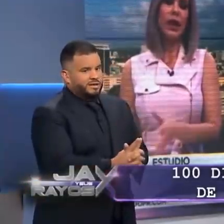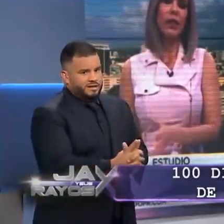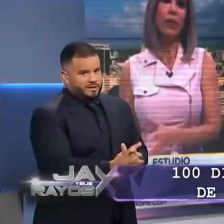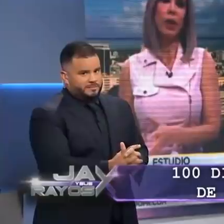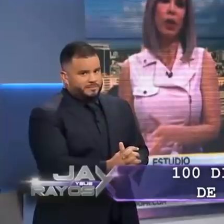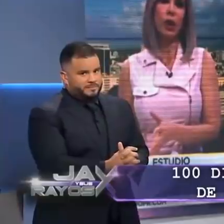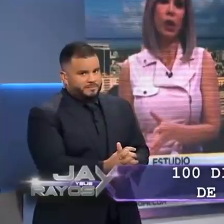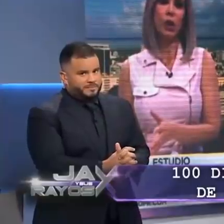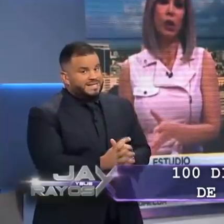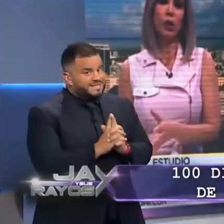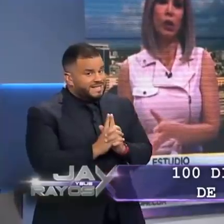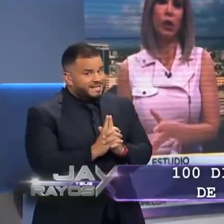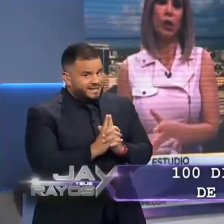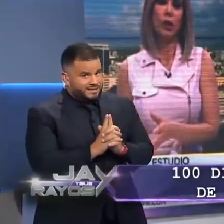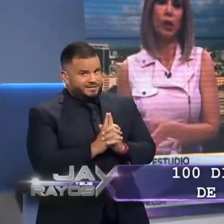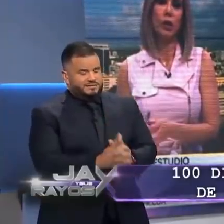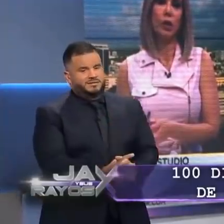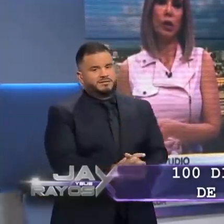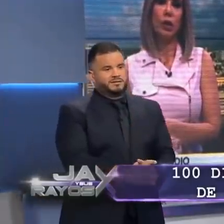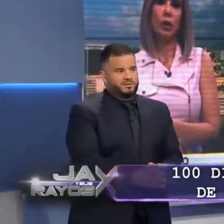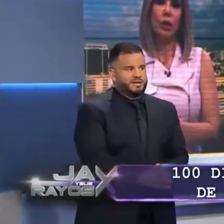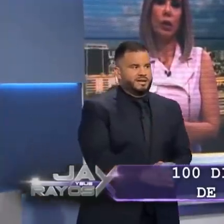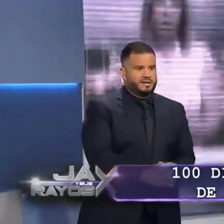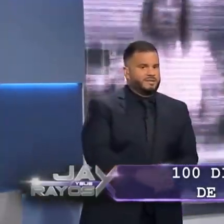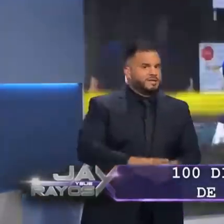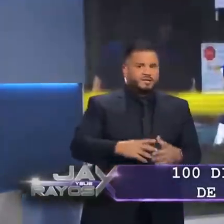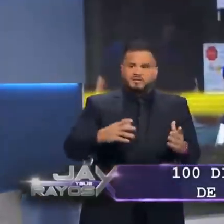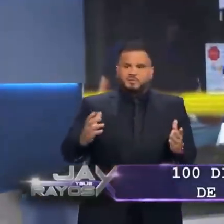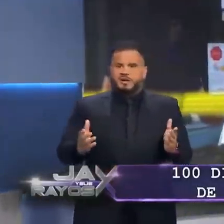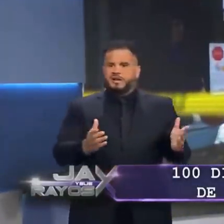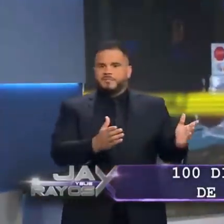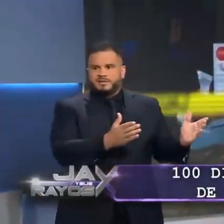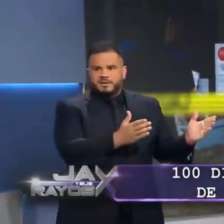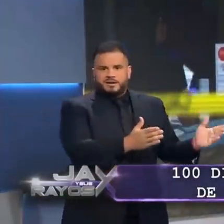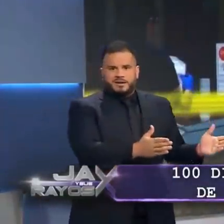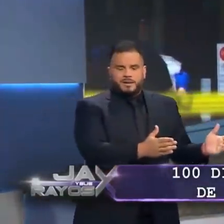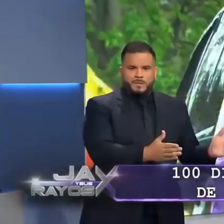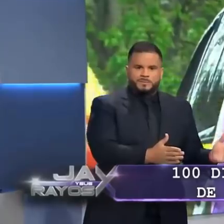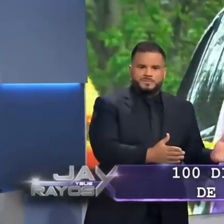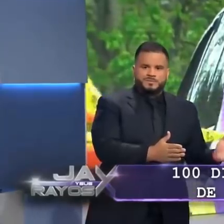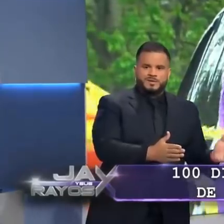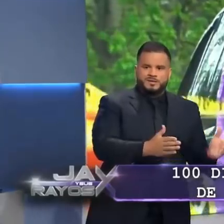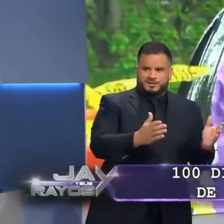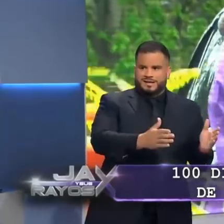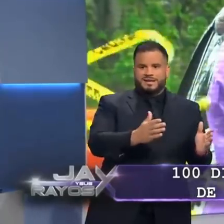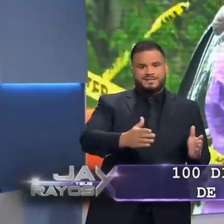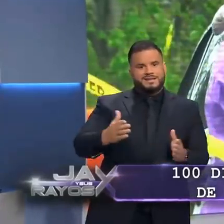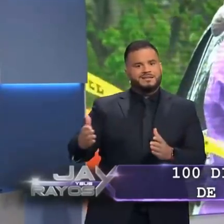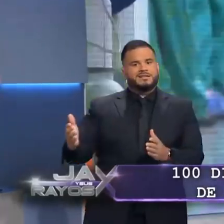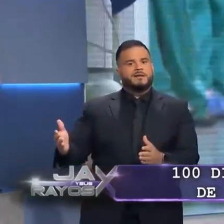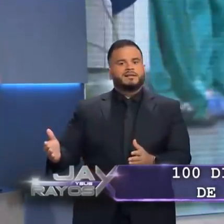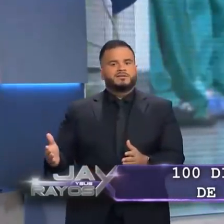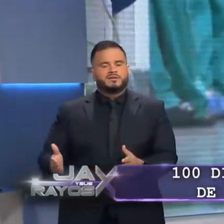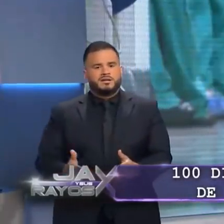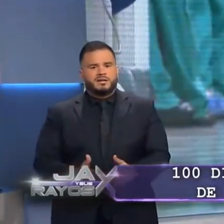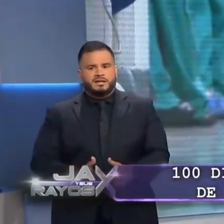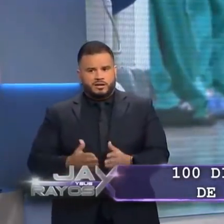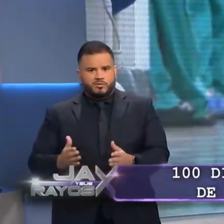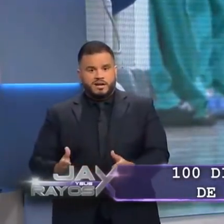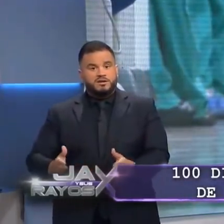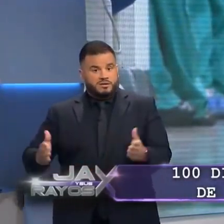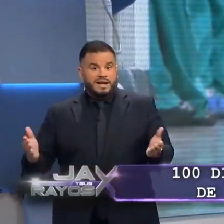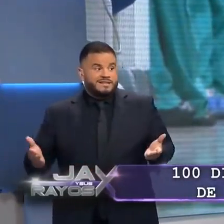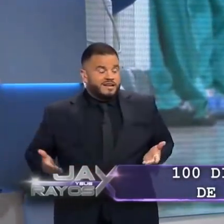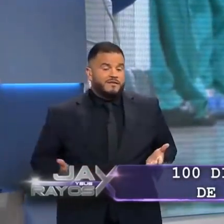del toque de queda. 100 días del toque de queda. O sea, ¿por qué la empresa privada tiene que seguir trabajando y